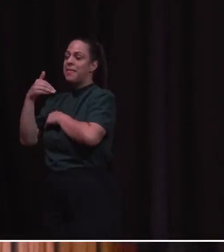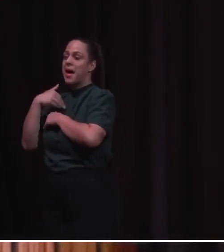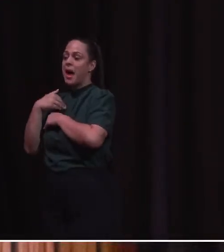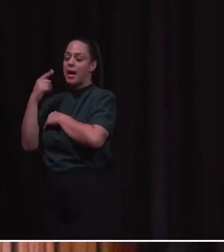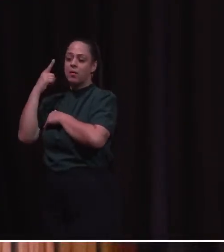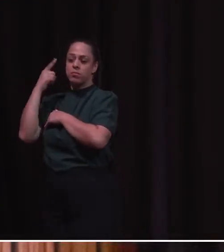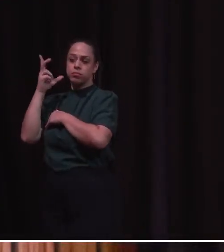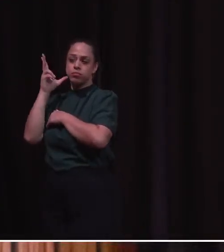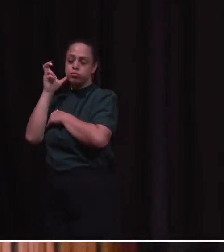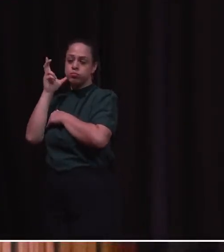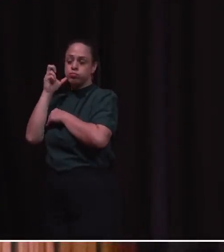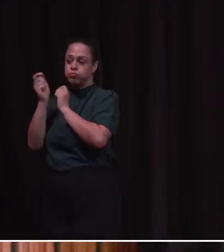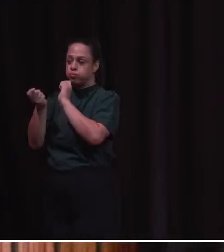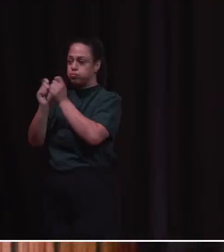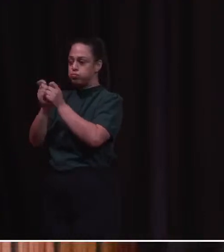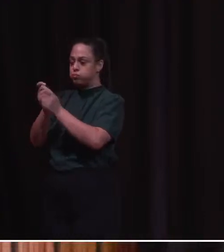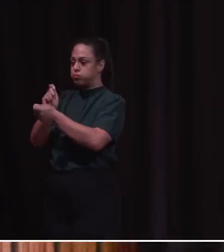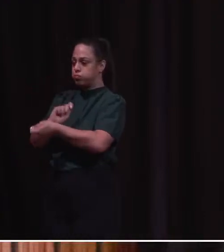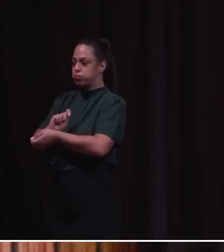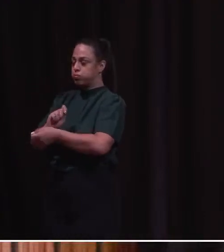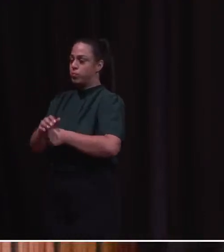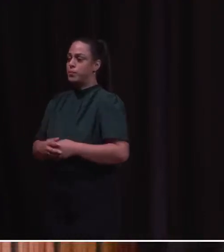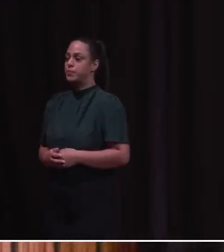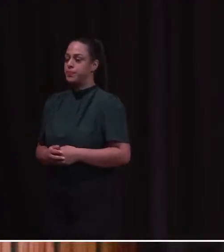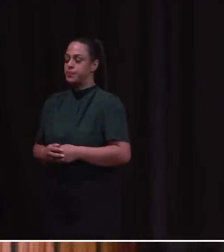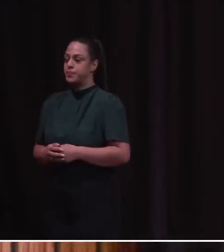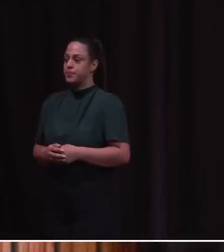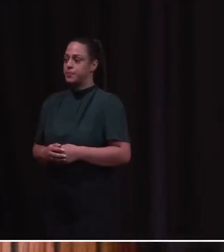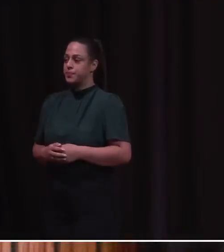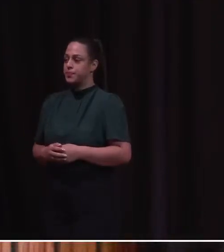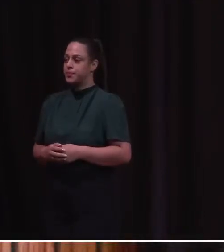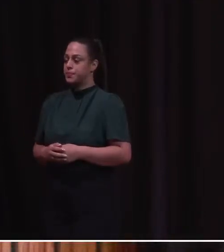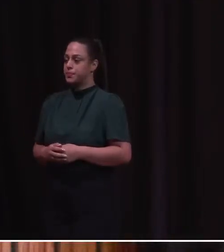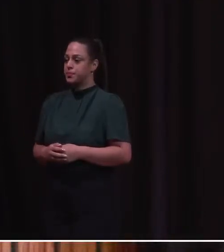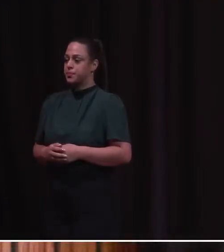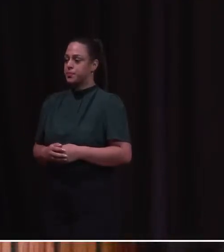si gustan tener uno de ellos, puedan retirarlos en la entrada.